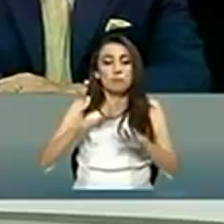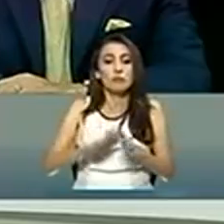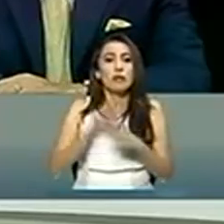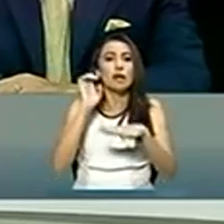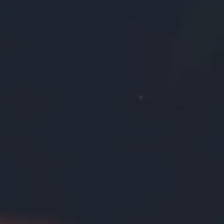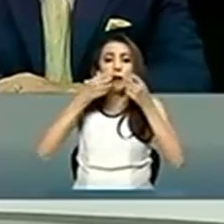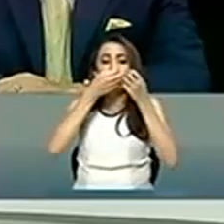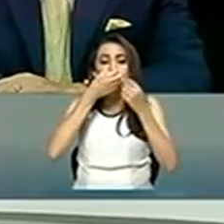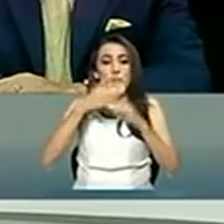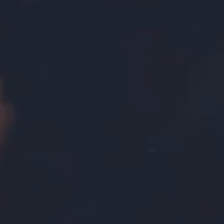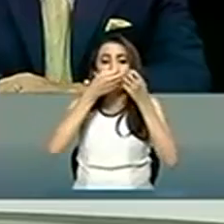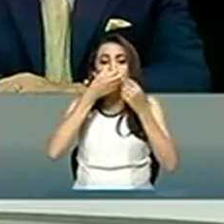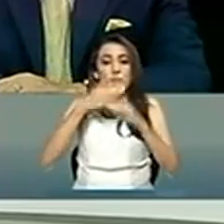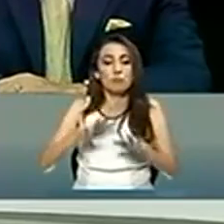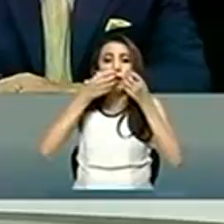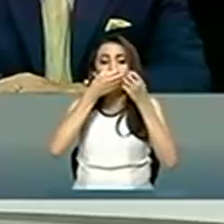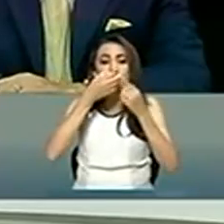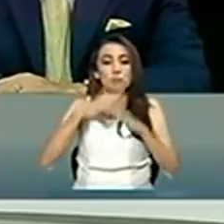ecuatorianos